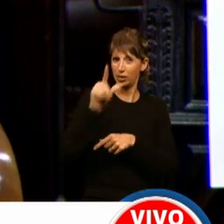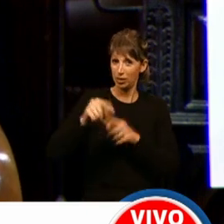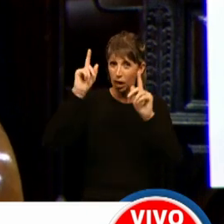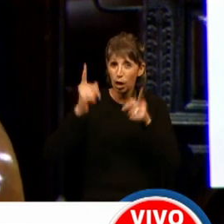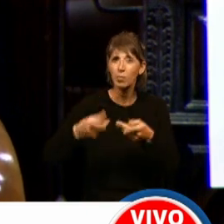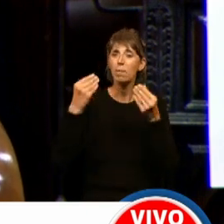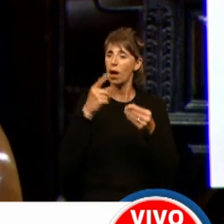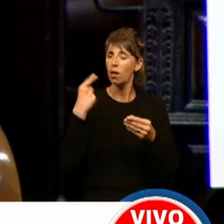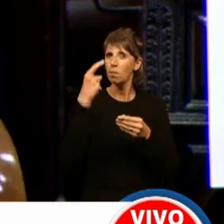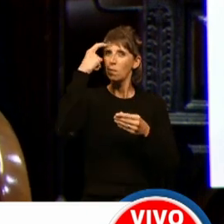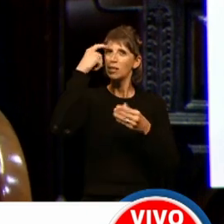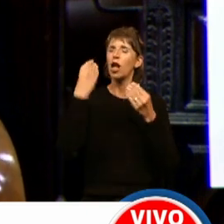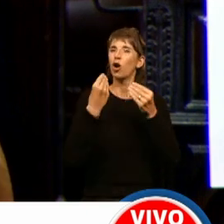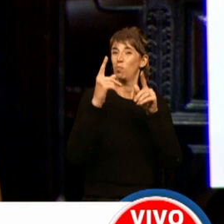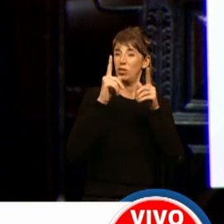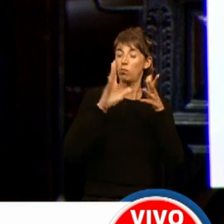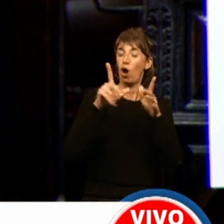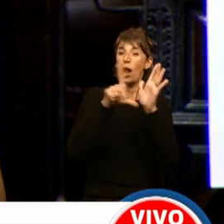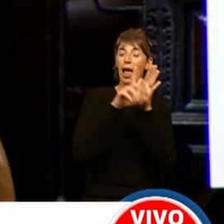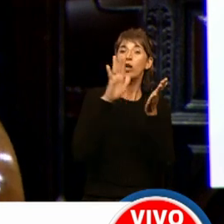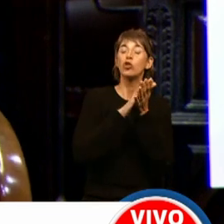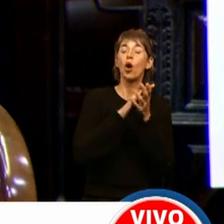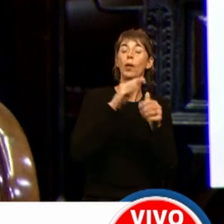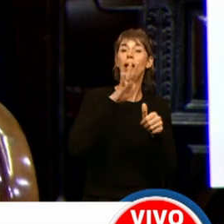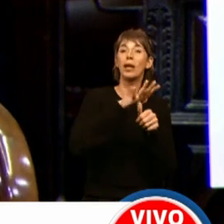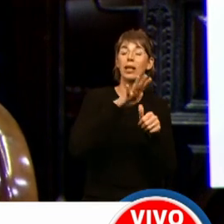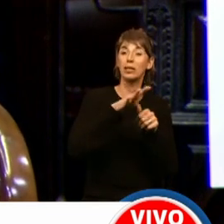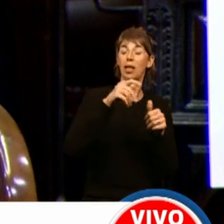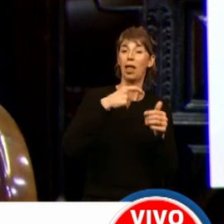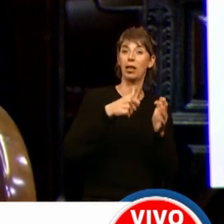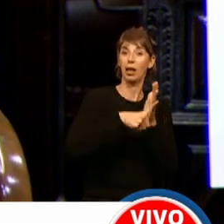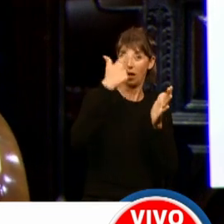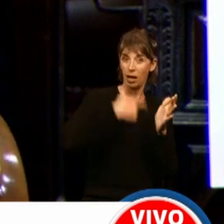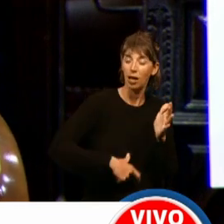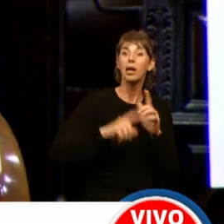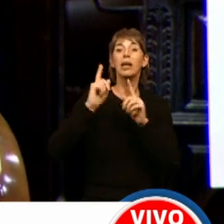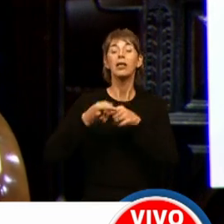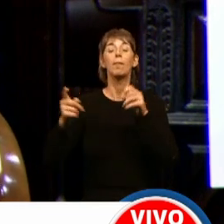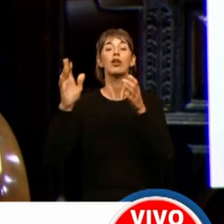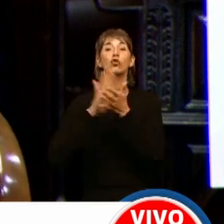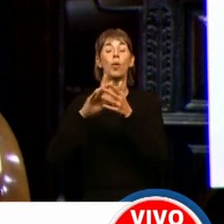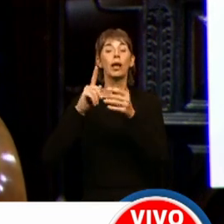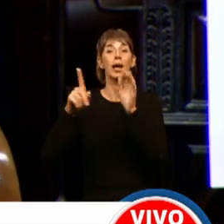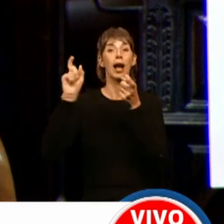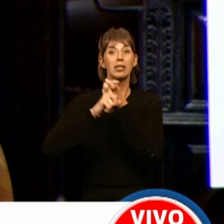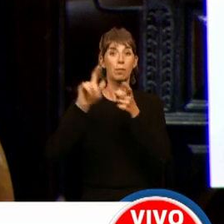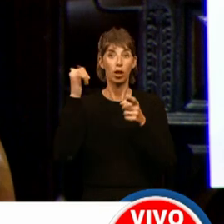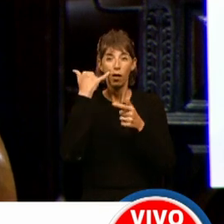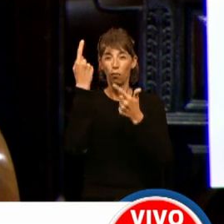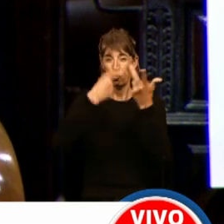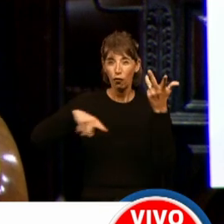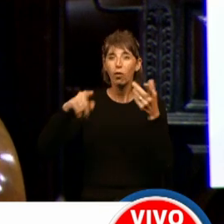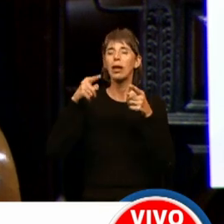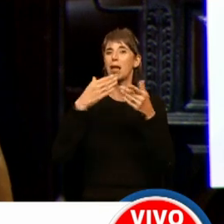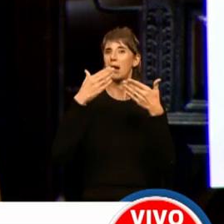pensar cómo fue la ley de identidad de género el matrimonio igualitario que marcan un precedente histórico inédito y un